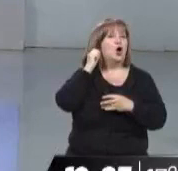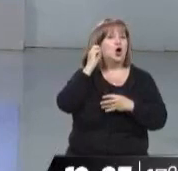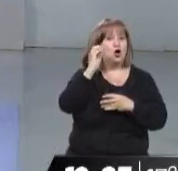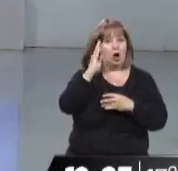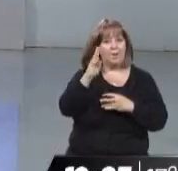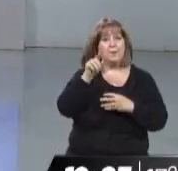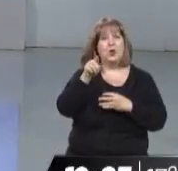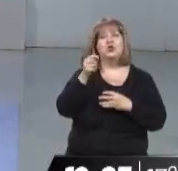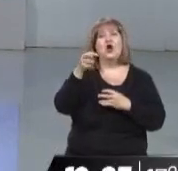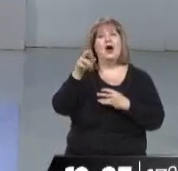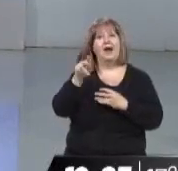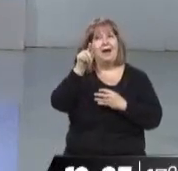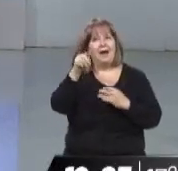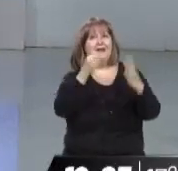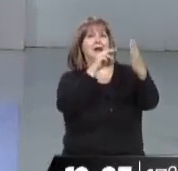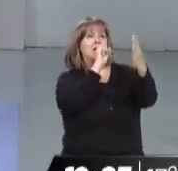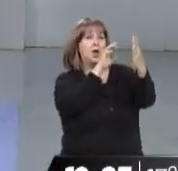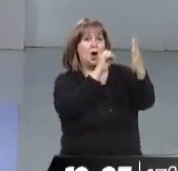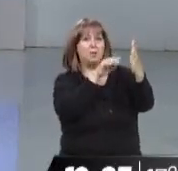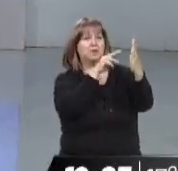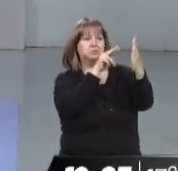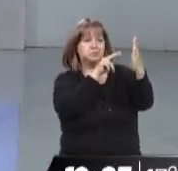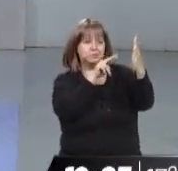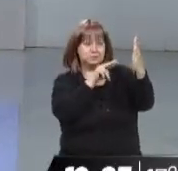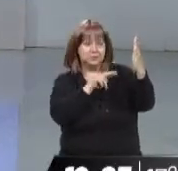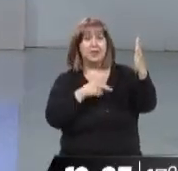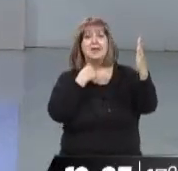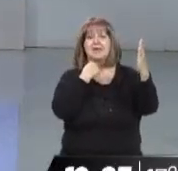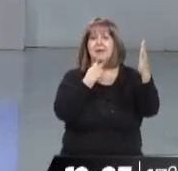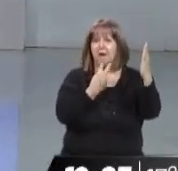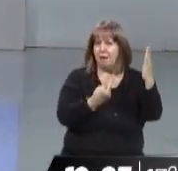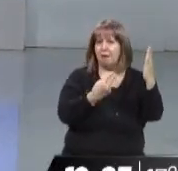en Mi ANSES y allí actualizar los datos si así no lo han hecho, ¿no? Claro. En cuestión de hijos,